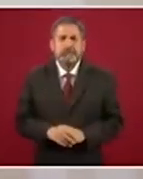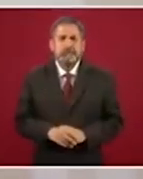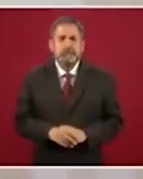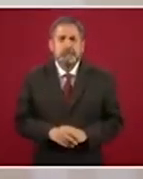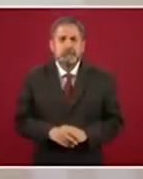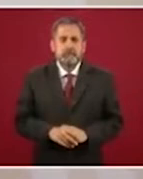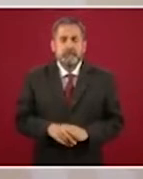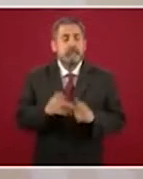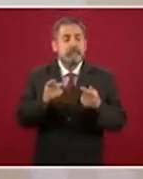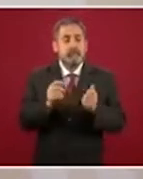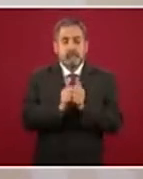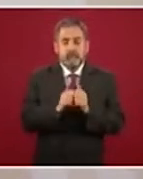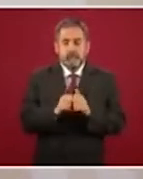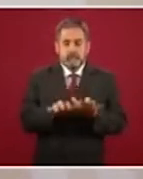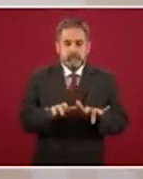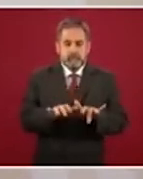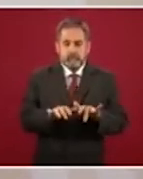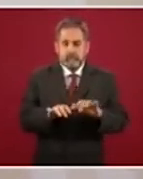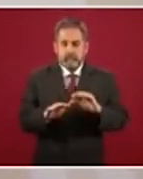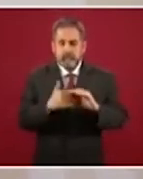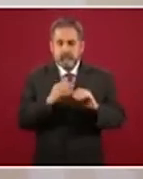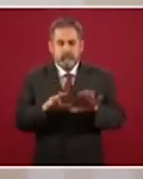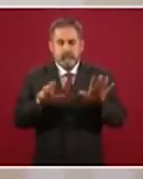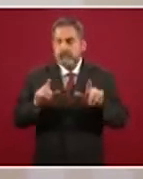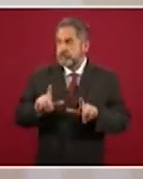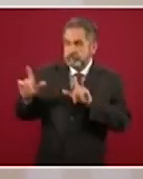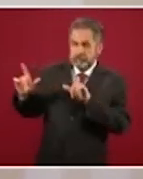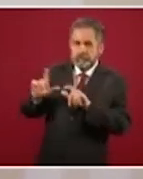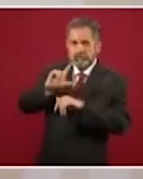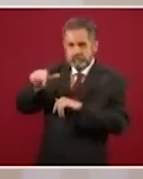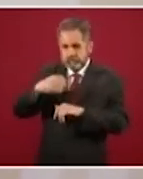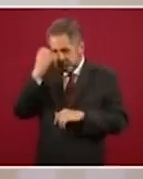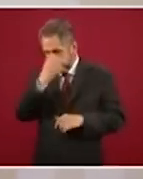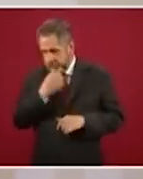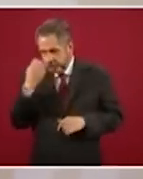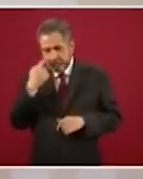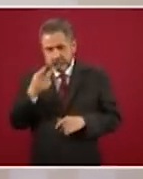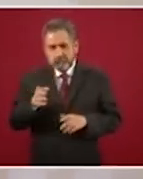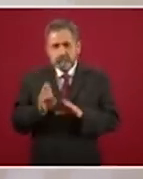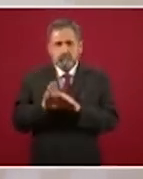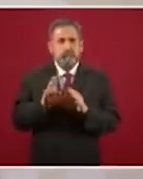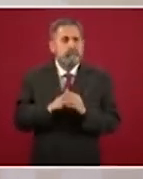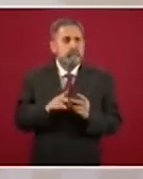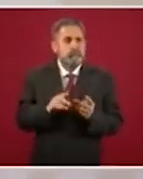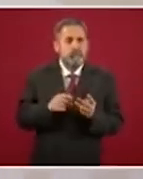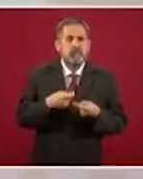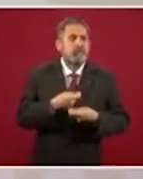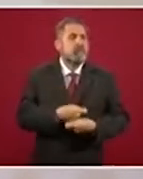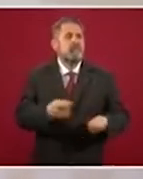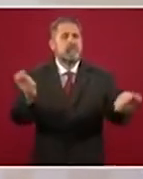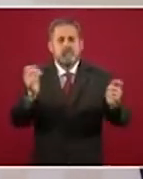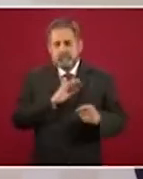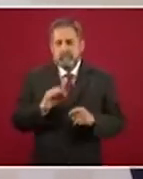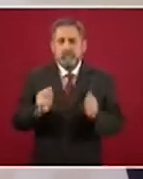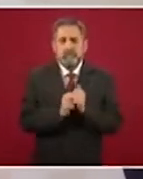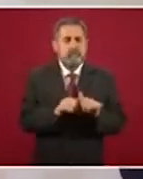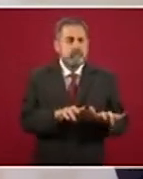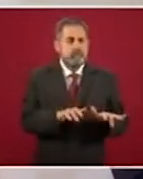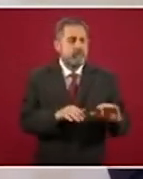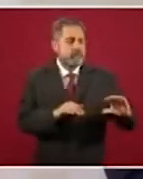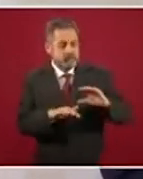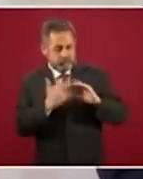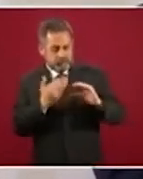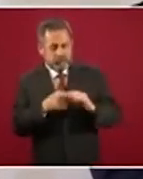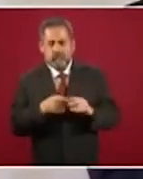pero electrónico eso se quedó en revisar como un mecanismo de distribución pero la